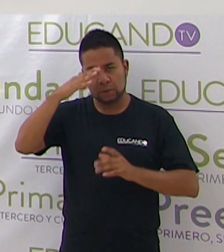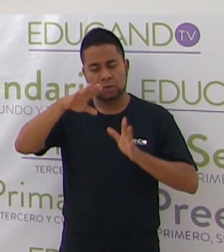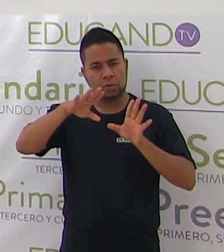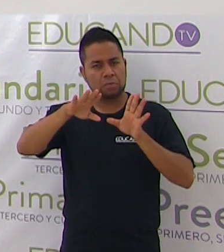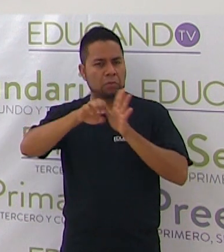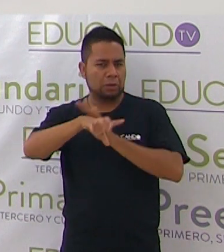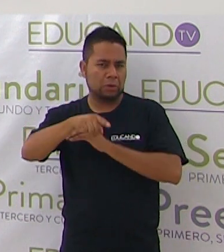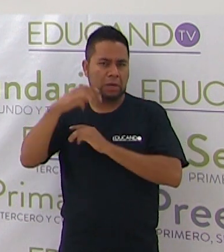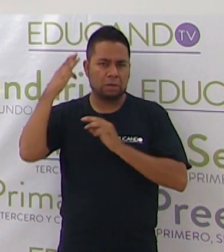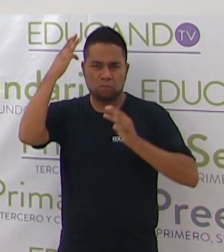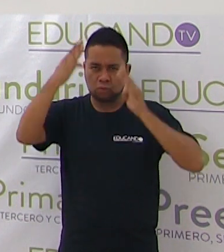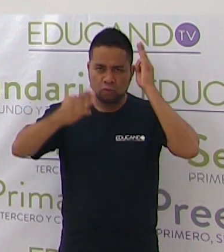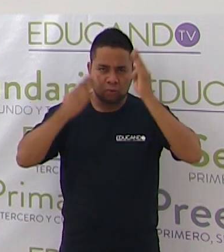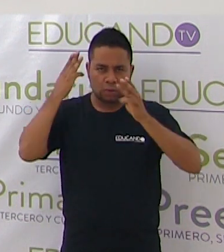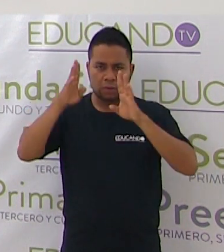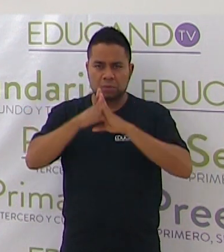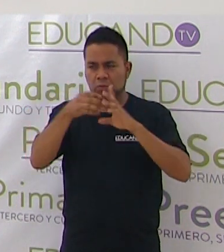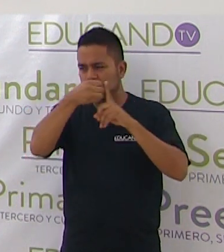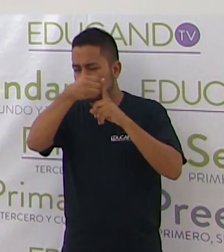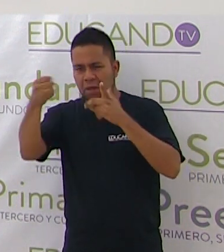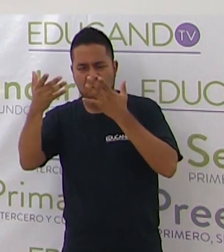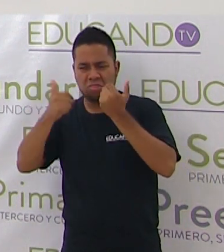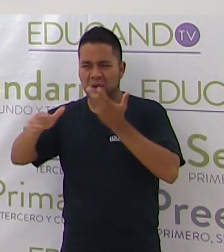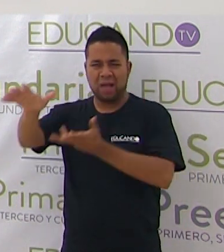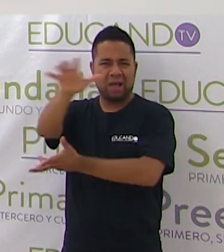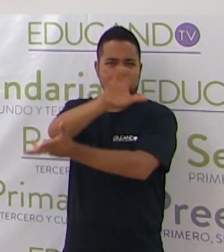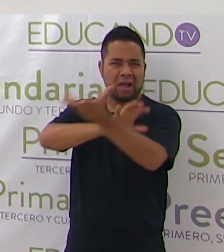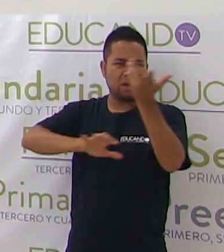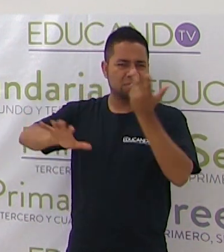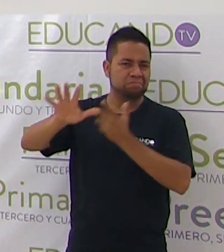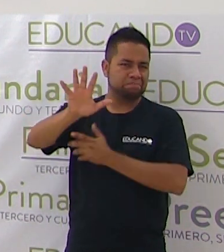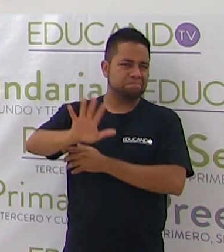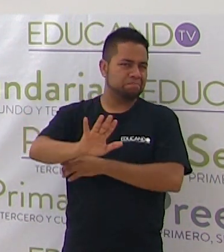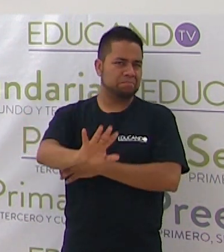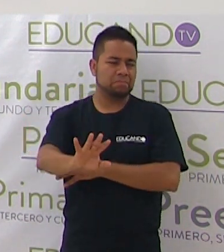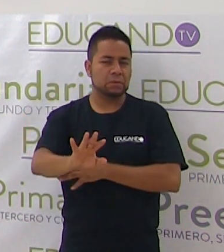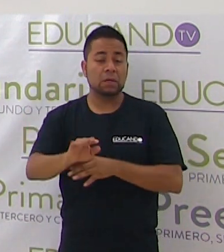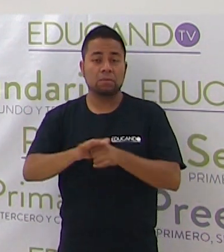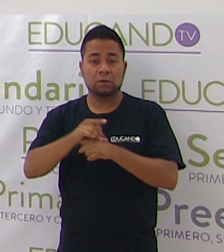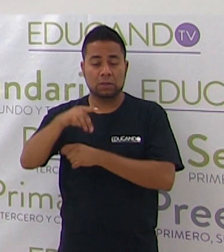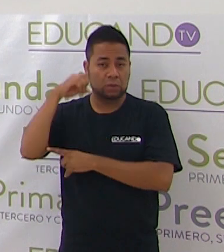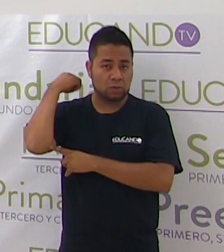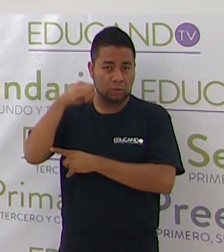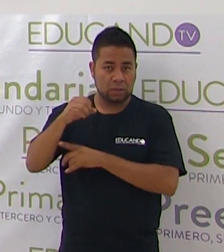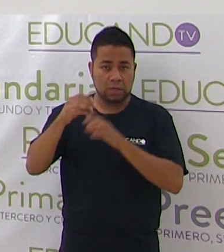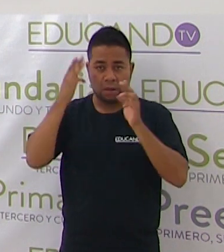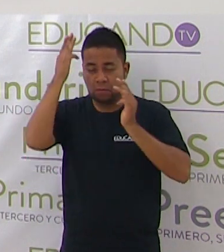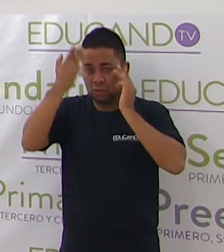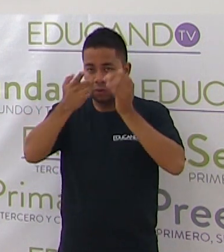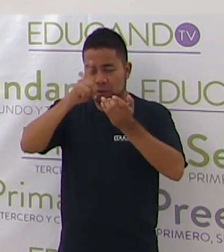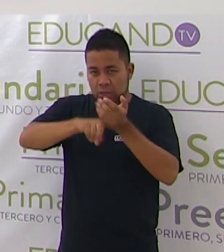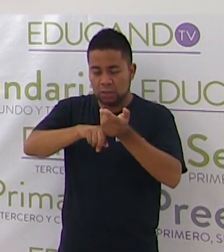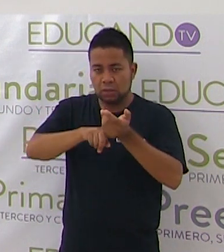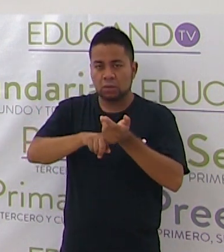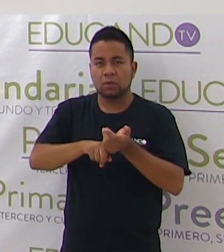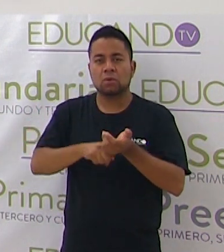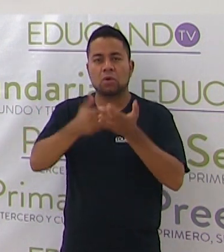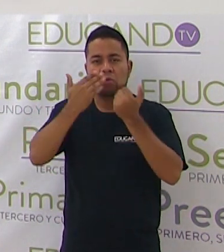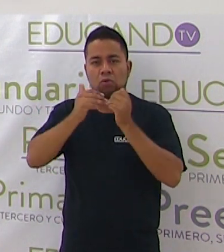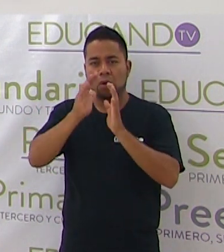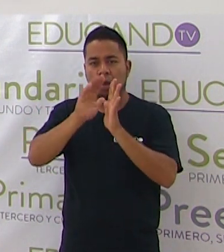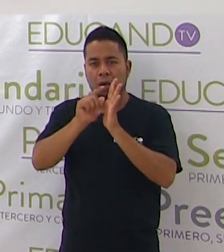en Oaxaca están tan mal organizados. Pensé, ¿por qué en Oaxaca los museos no tienen un